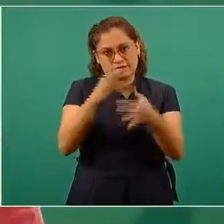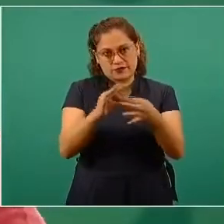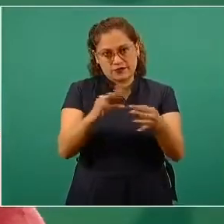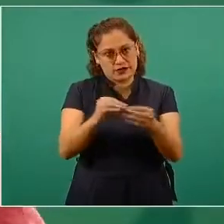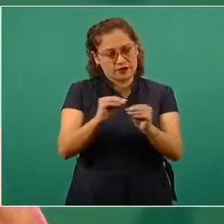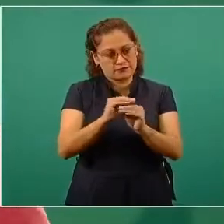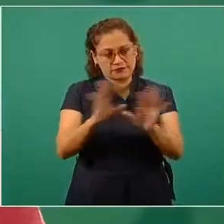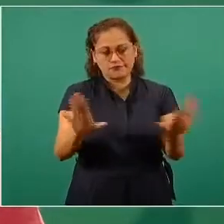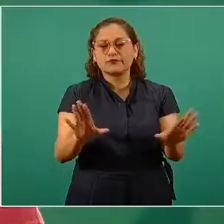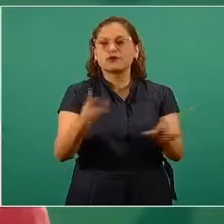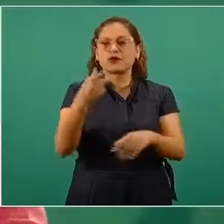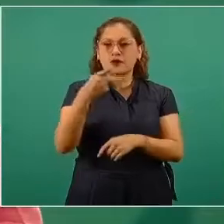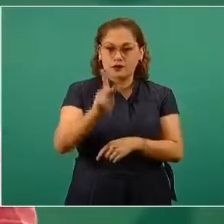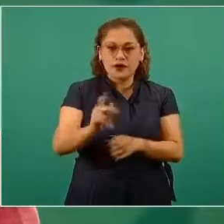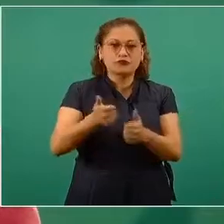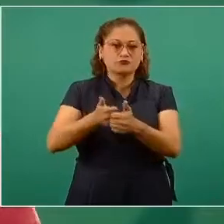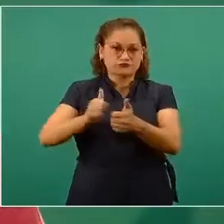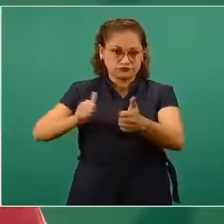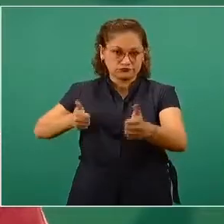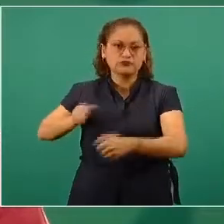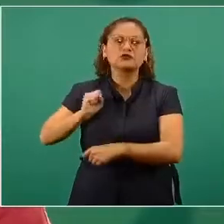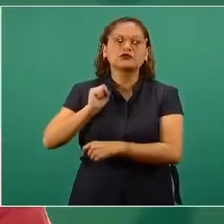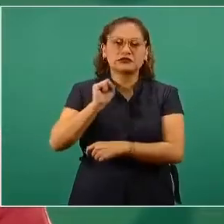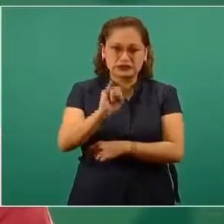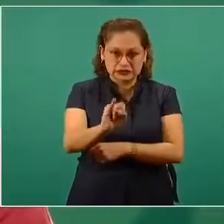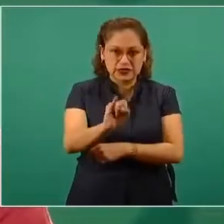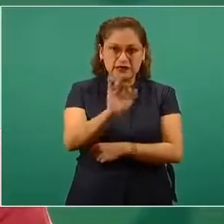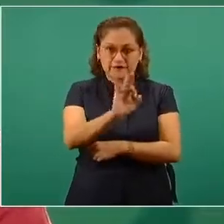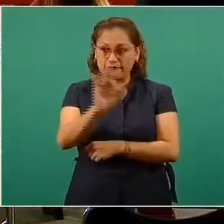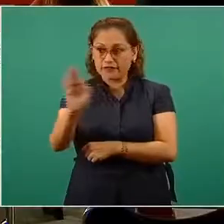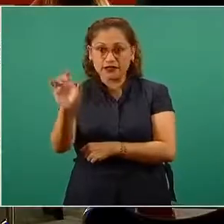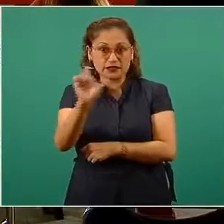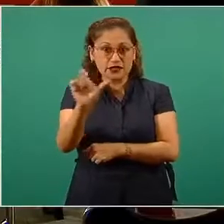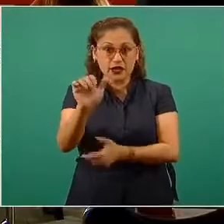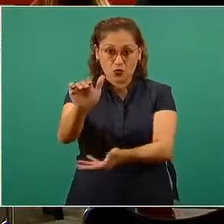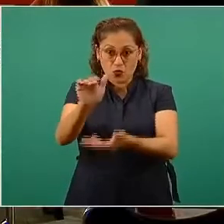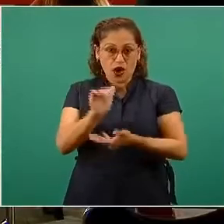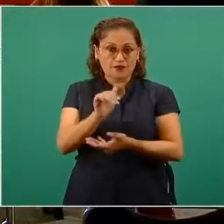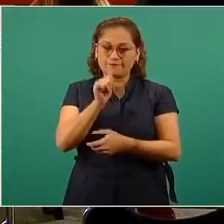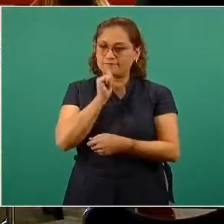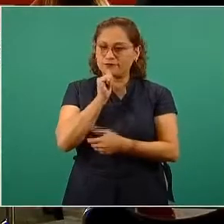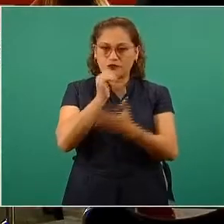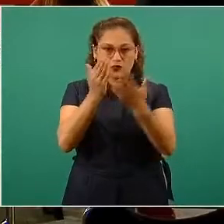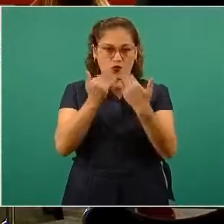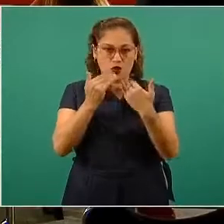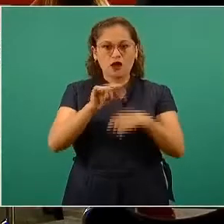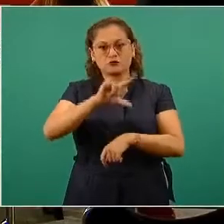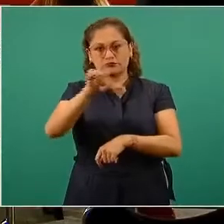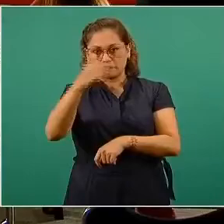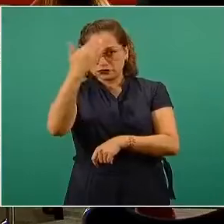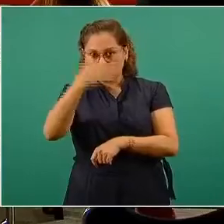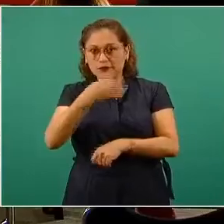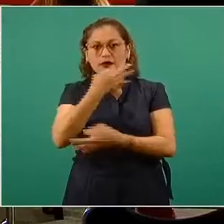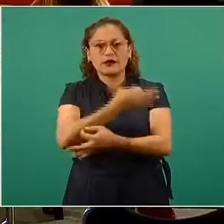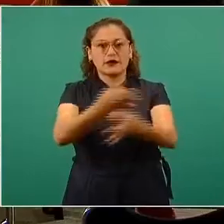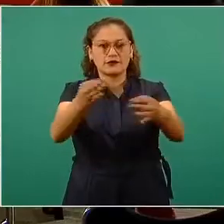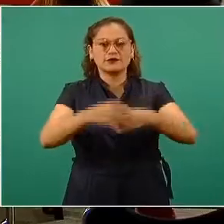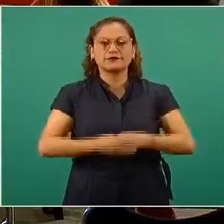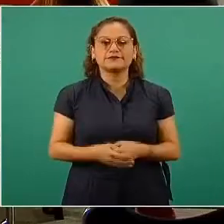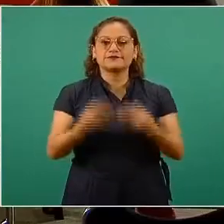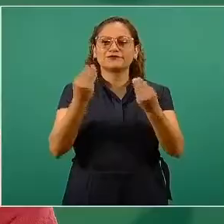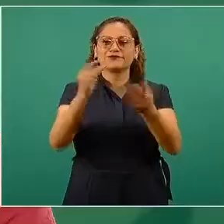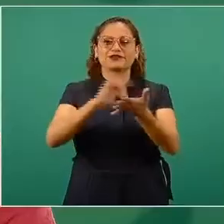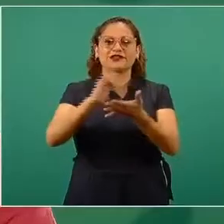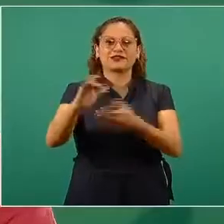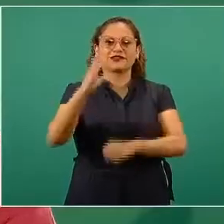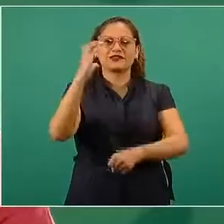es: aún tenemos retraso y no hay una fecha precisa de liberación. En cuanto la tengamos, lo haremos de conocimiento. Muchas gracias, aquí